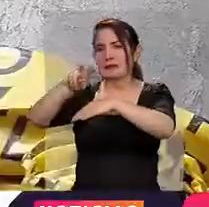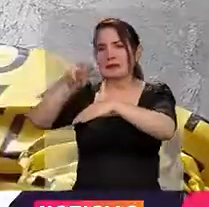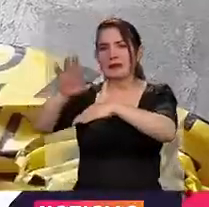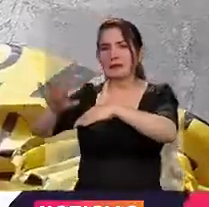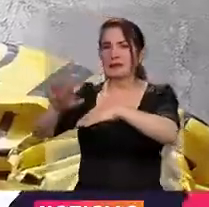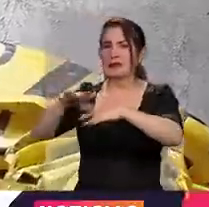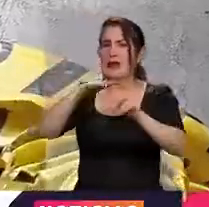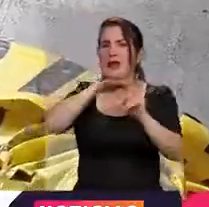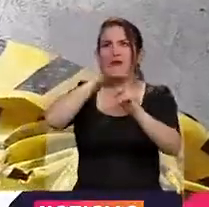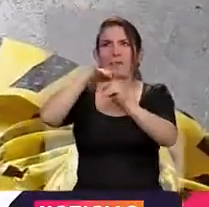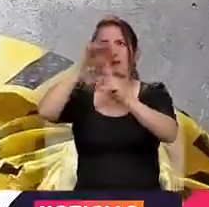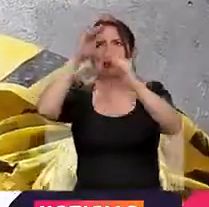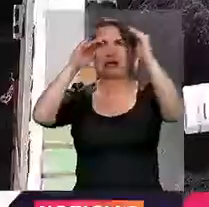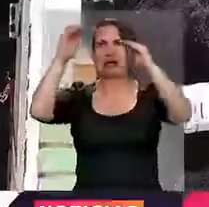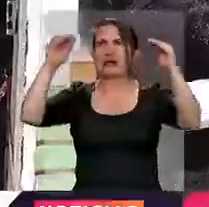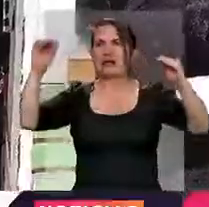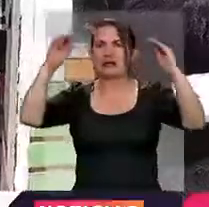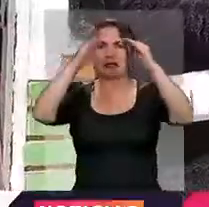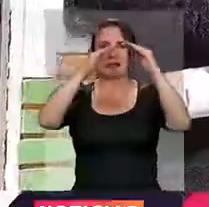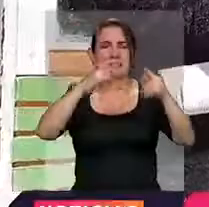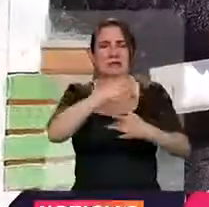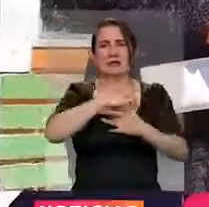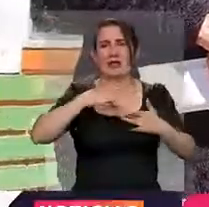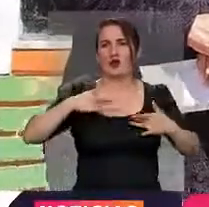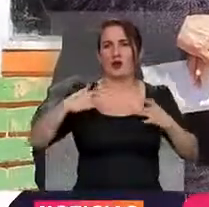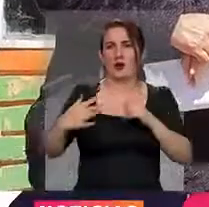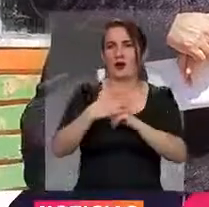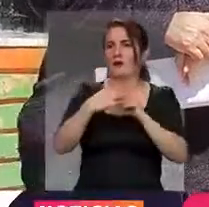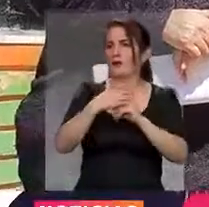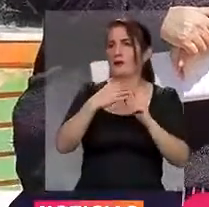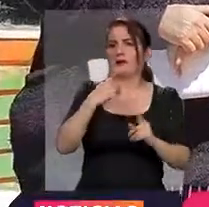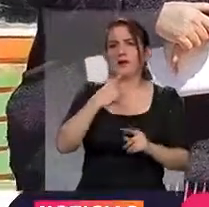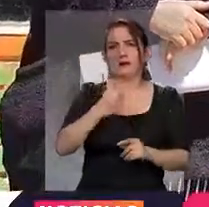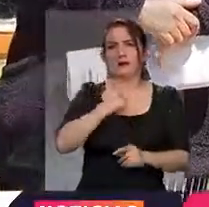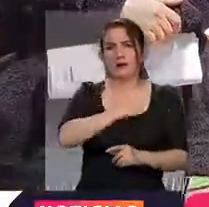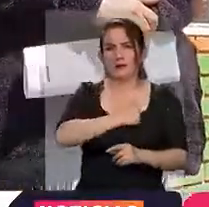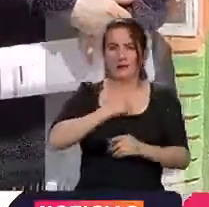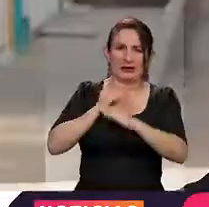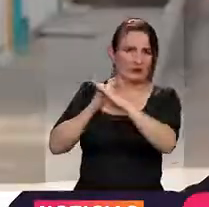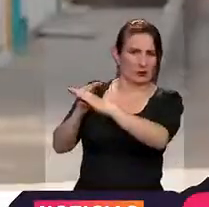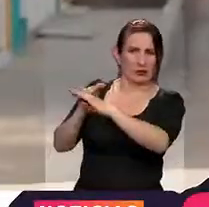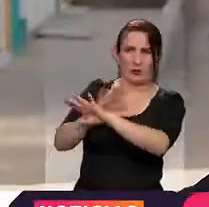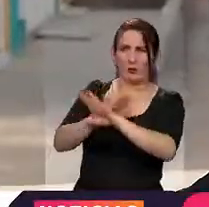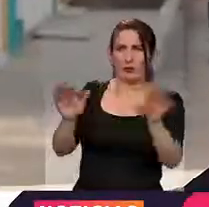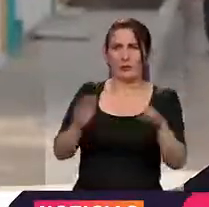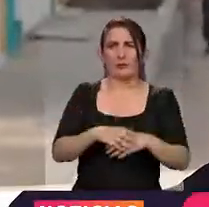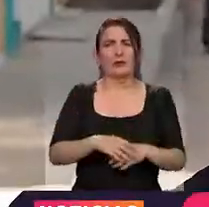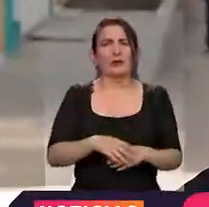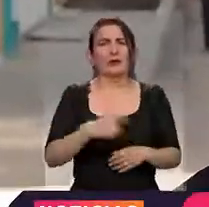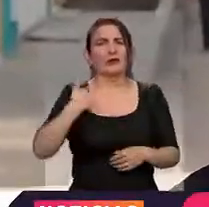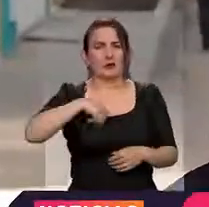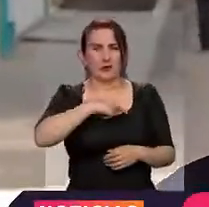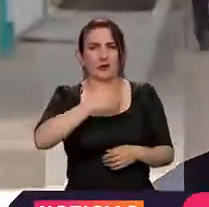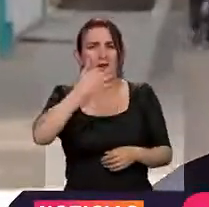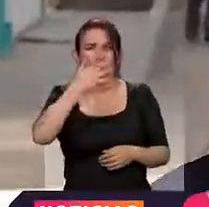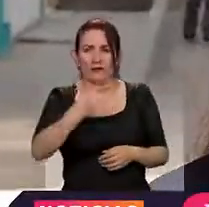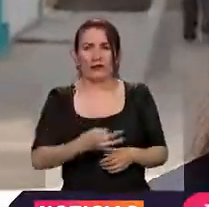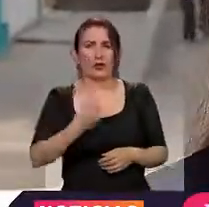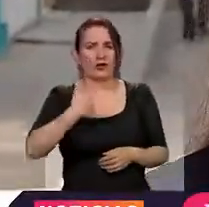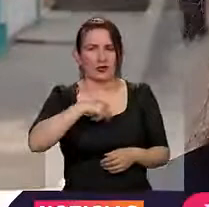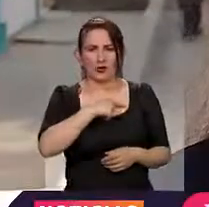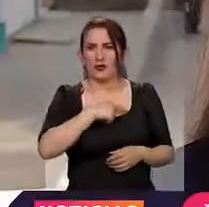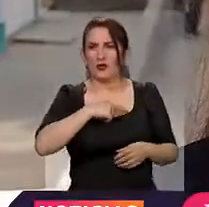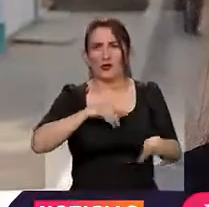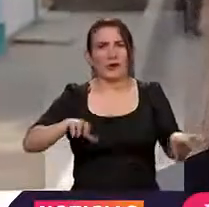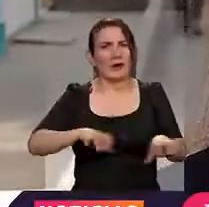afectadas las viviendas y la salud de las personas. Por eso exigen que se les restrinja el paso. Pues escuchen, porque es que de verdad, por lo menos